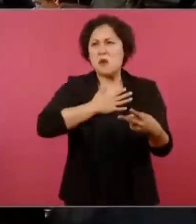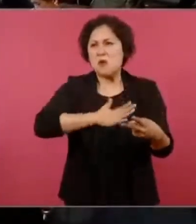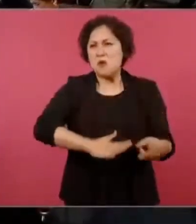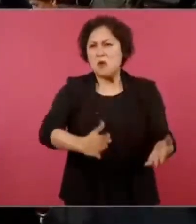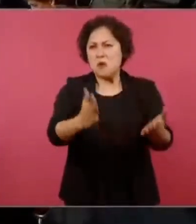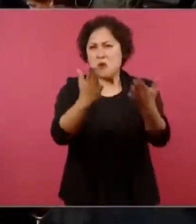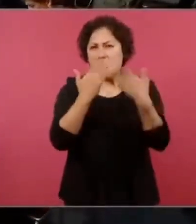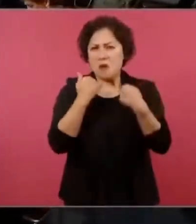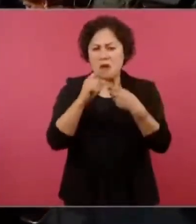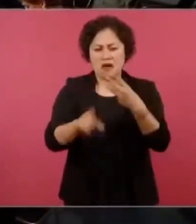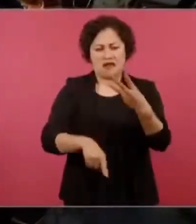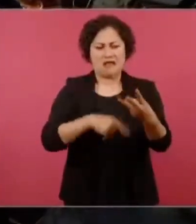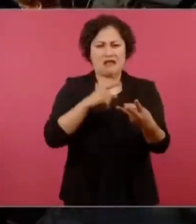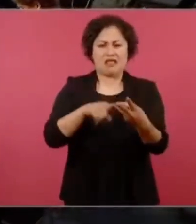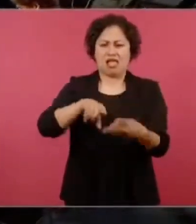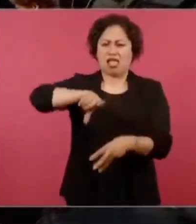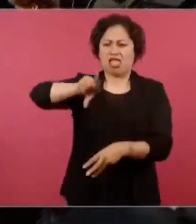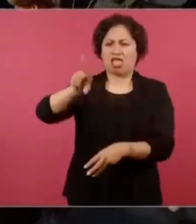pueblo,